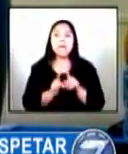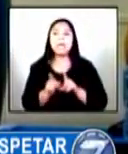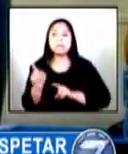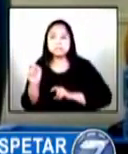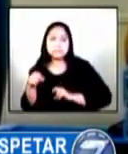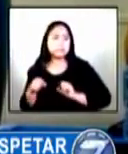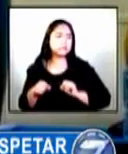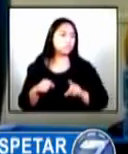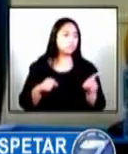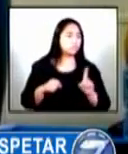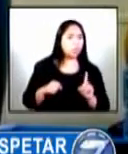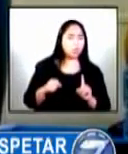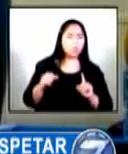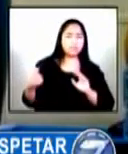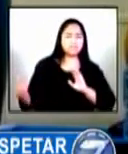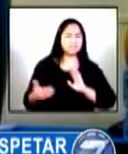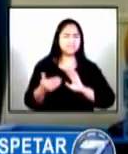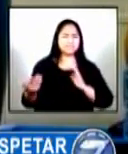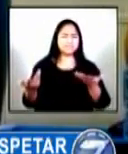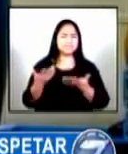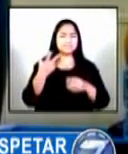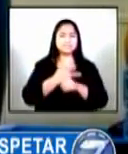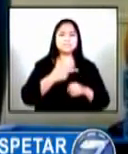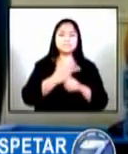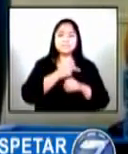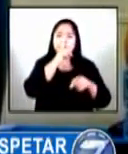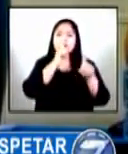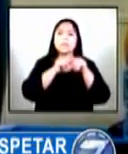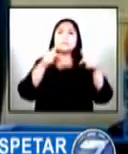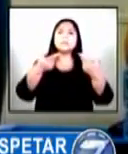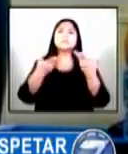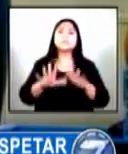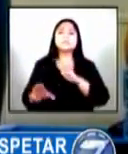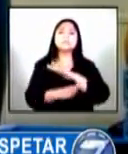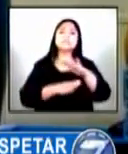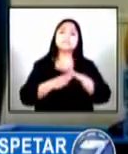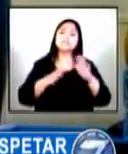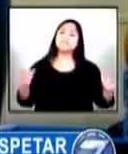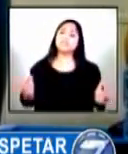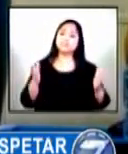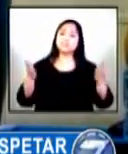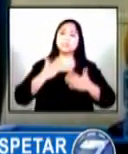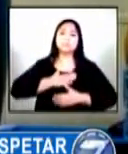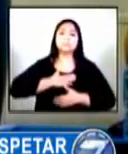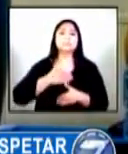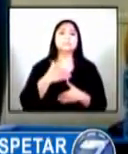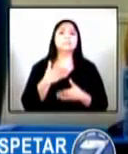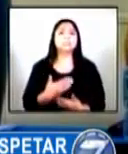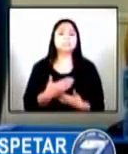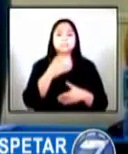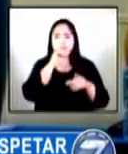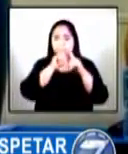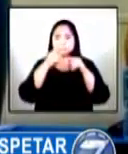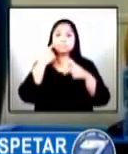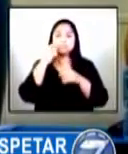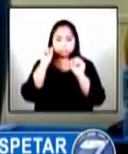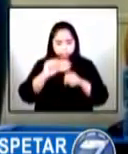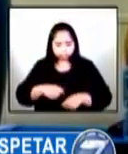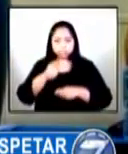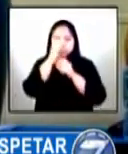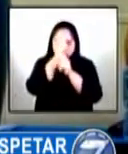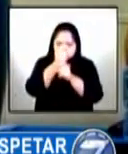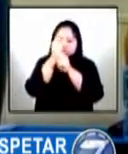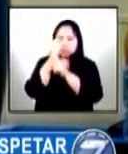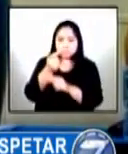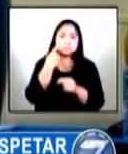en contra de Guatemala, la cual será la base para la recuperación de la confianza y la subordinación que ha